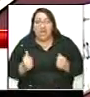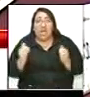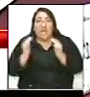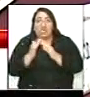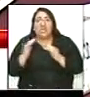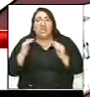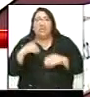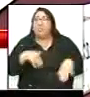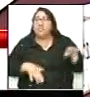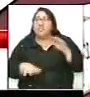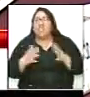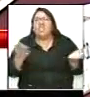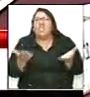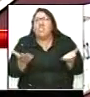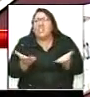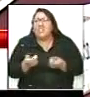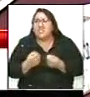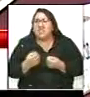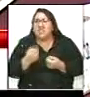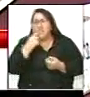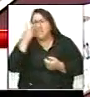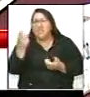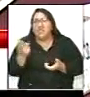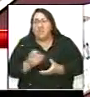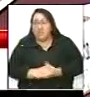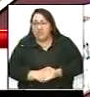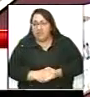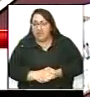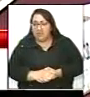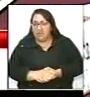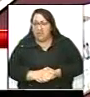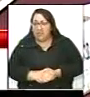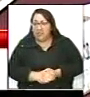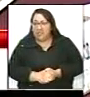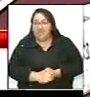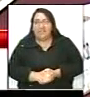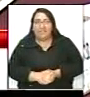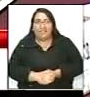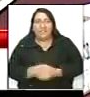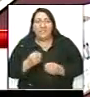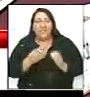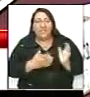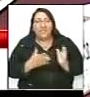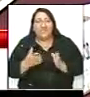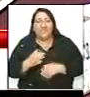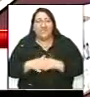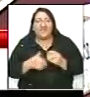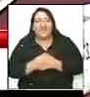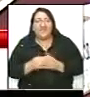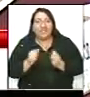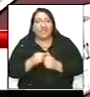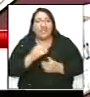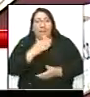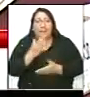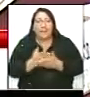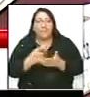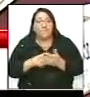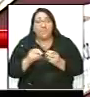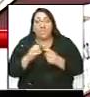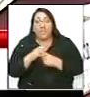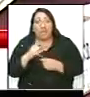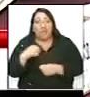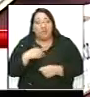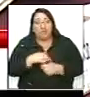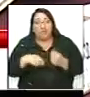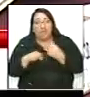piscinas. O sea, ¿de dónde se saca ese lujo? O sea, yo quisiera, ¿cómo va a plantear esa situación que es grave para nuestro